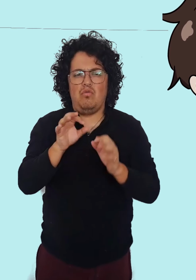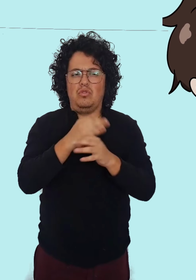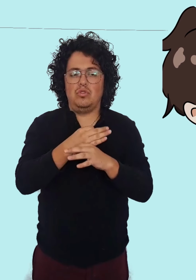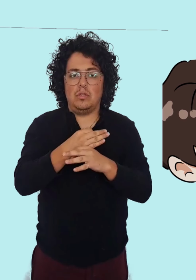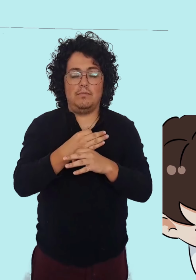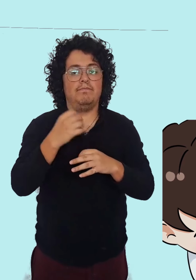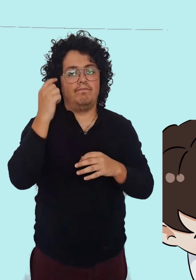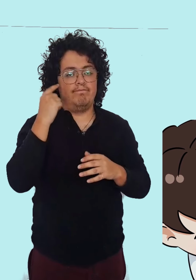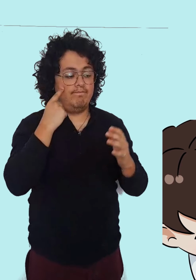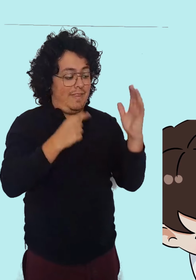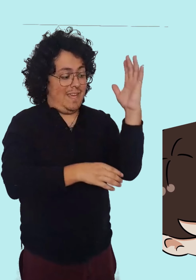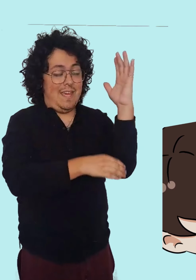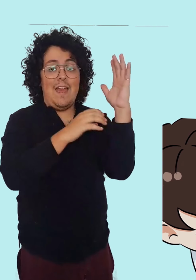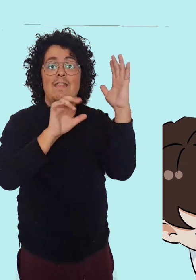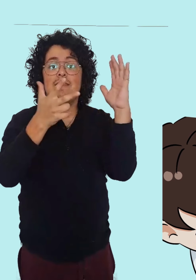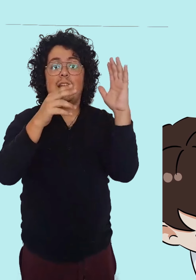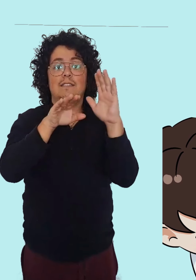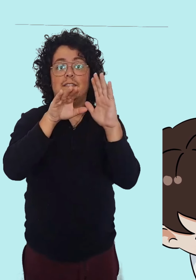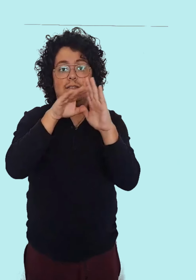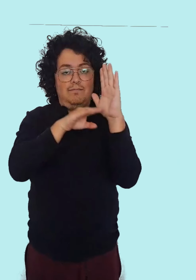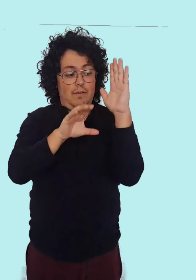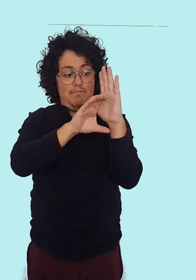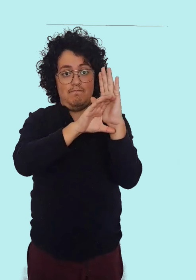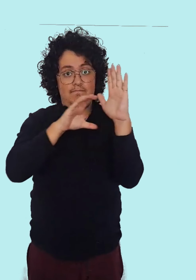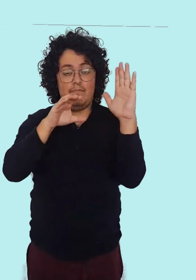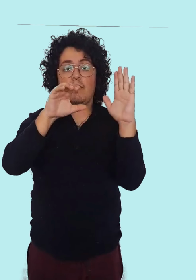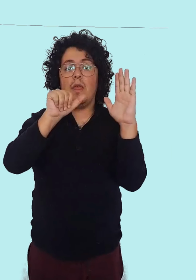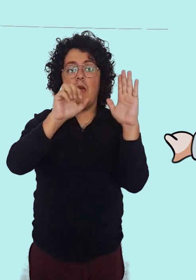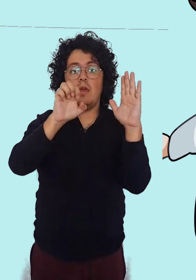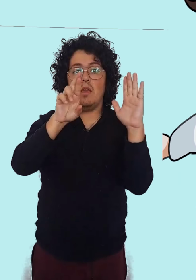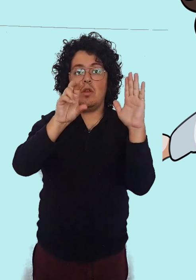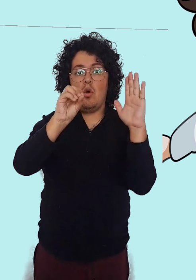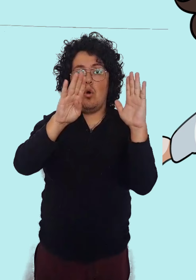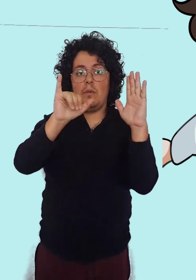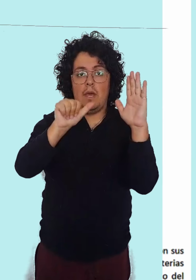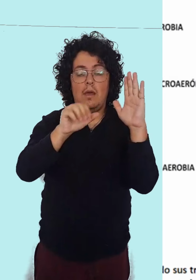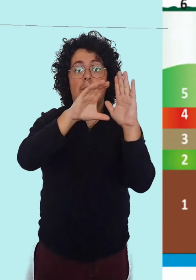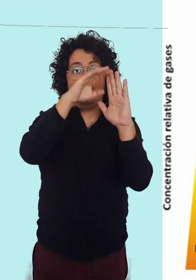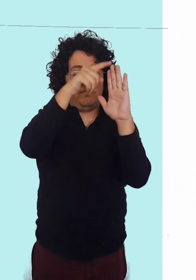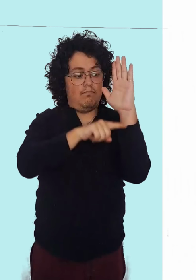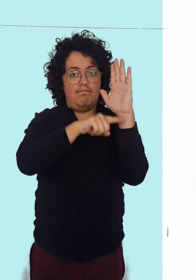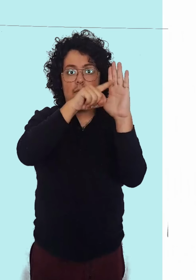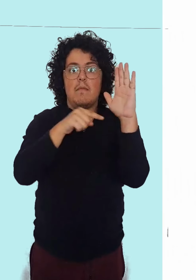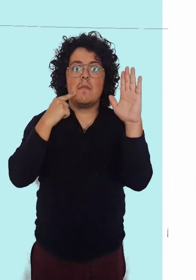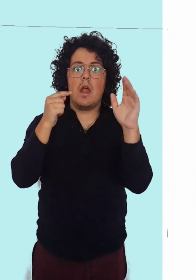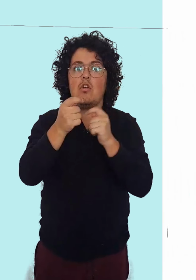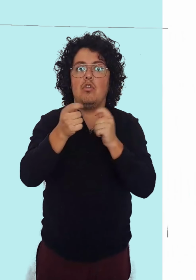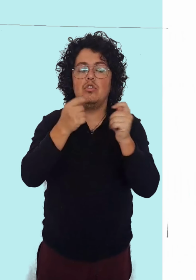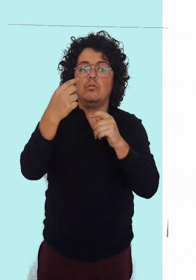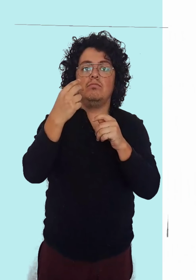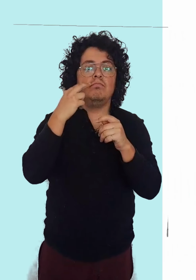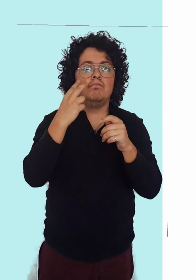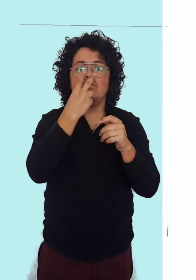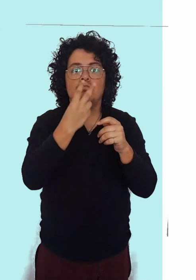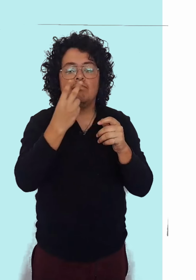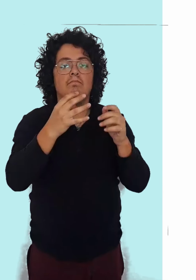distintos niveles de luz o factores de estrés. Y se preguntarán, ¿cómo funciona? Entendamos que la columna se distribuye por